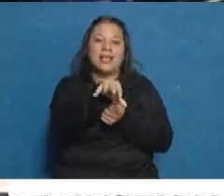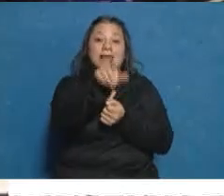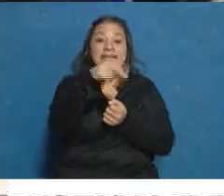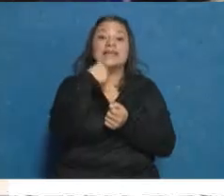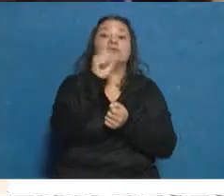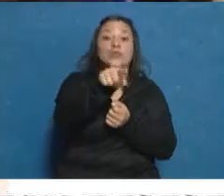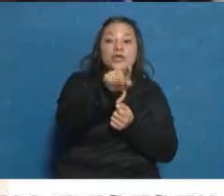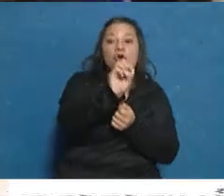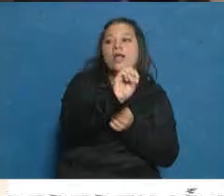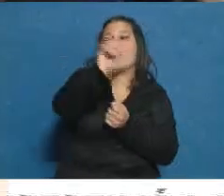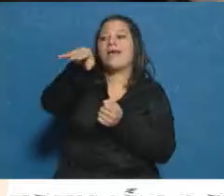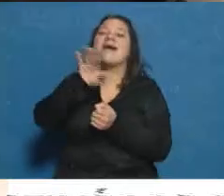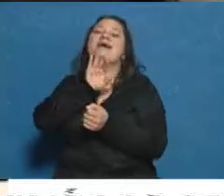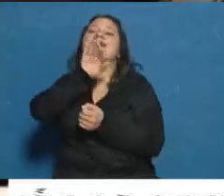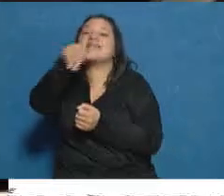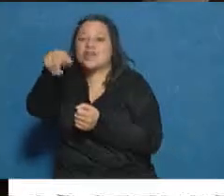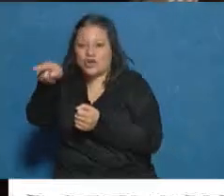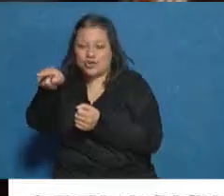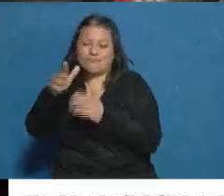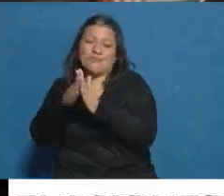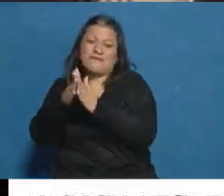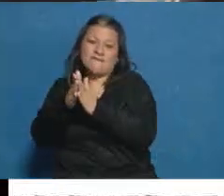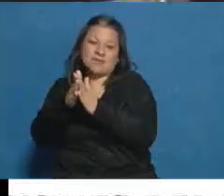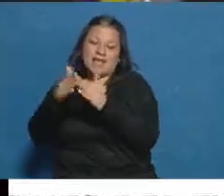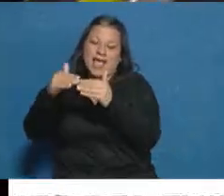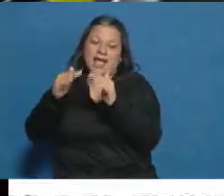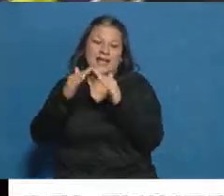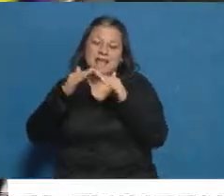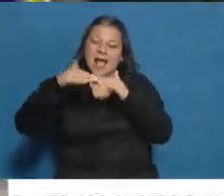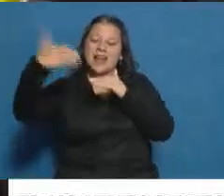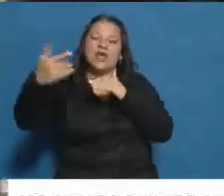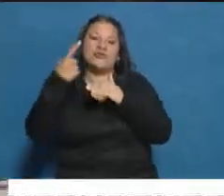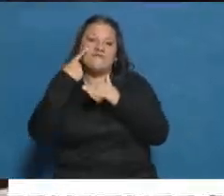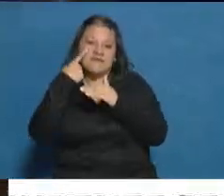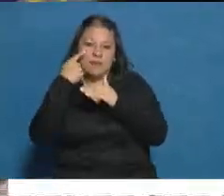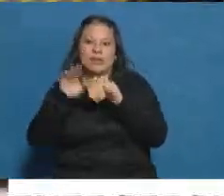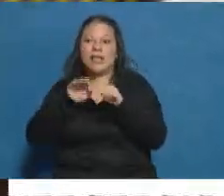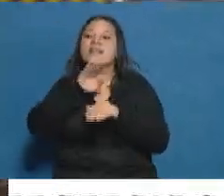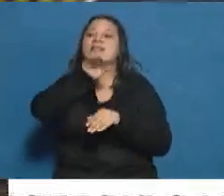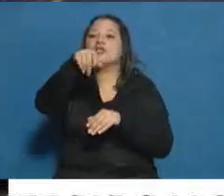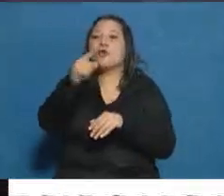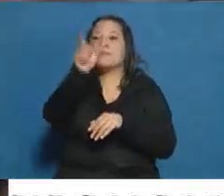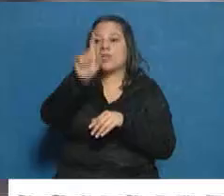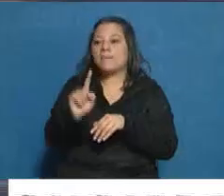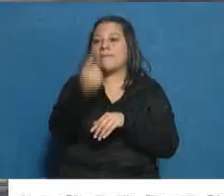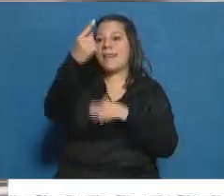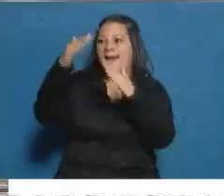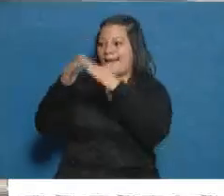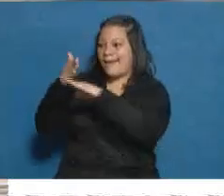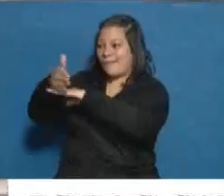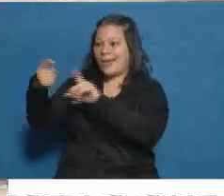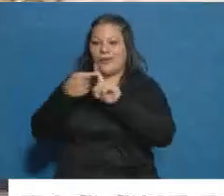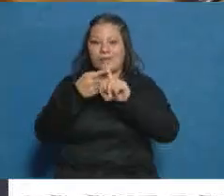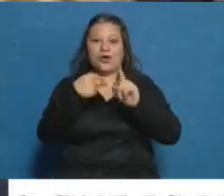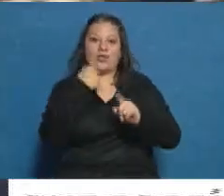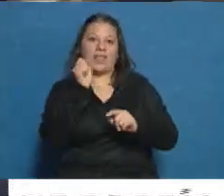escribió al nieto del hombre, perfecto, que vive al lado de él. Por eso el nieto es la primera persona que ingresa al domicilio y después se contacta con